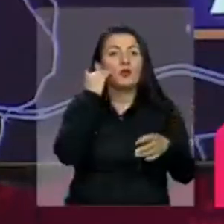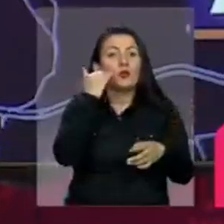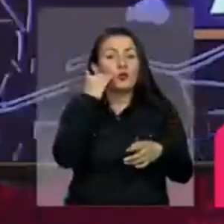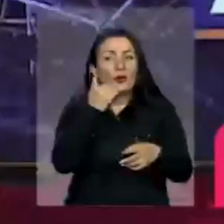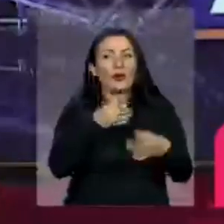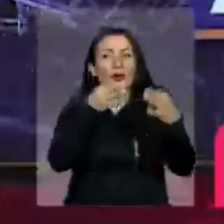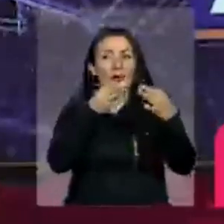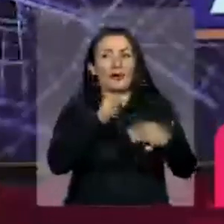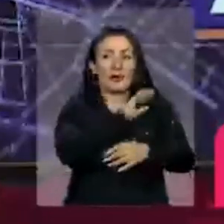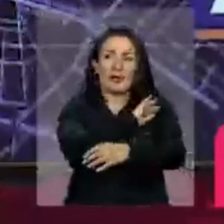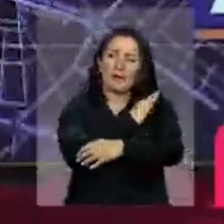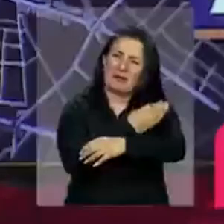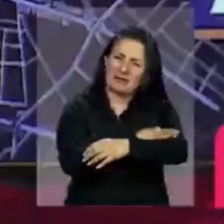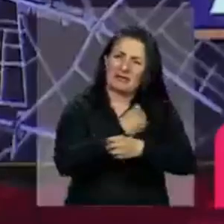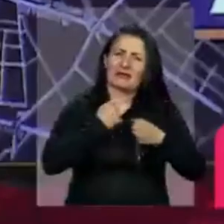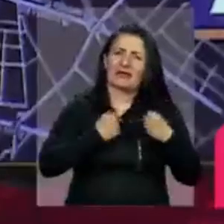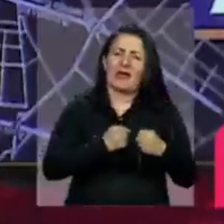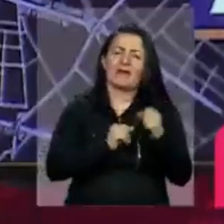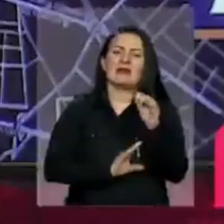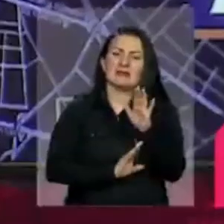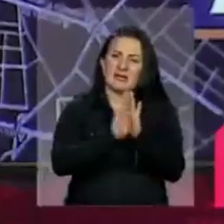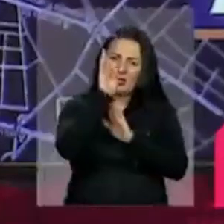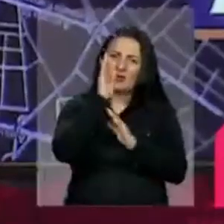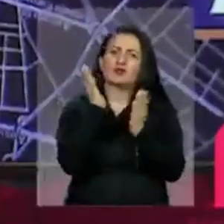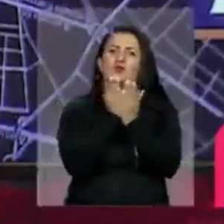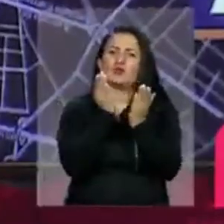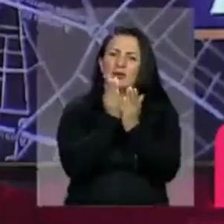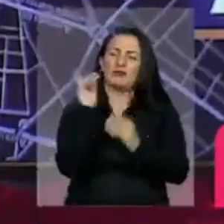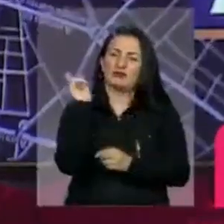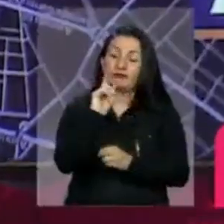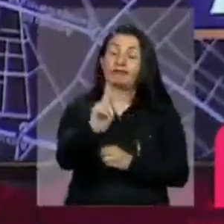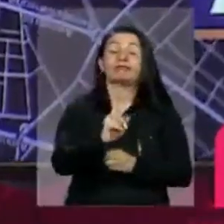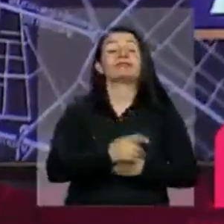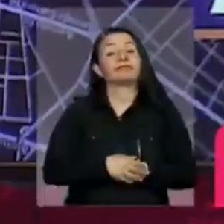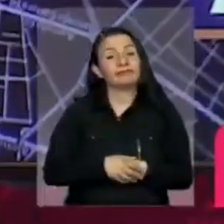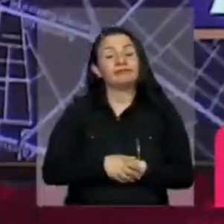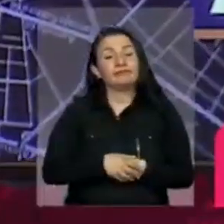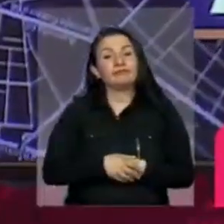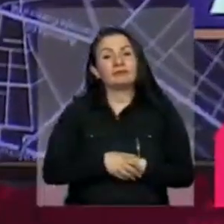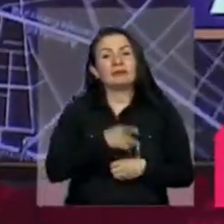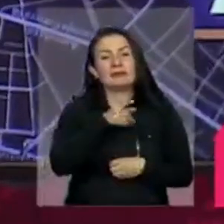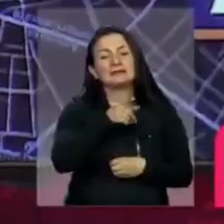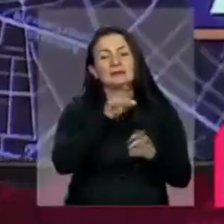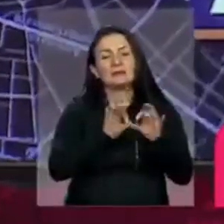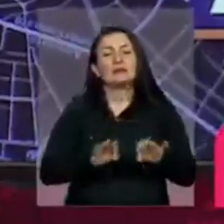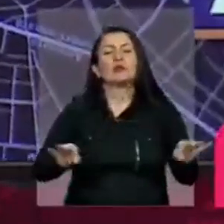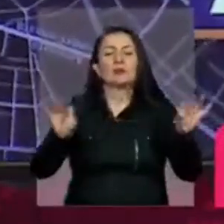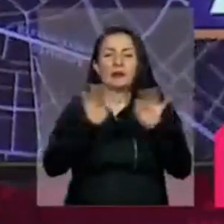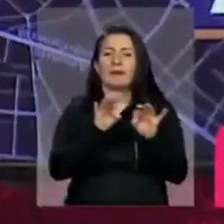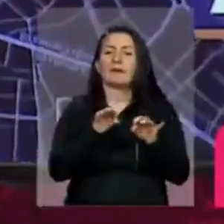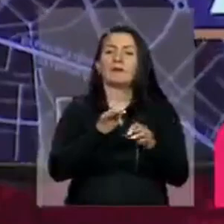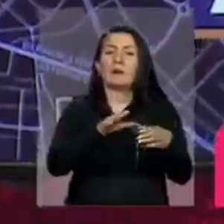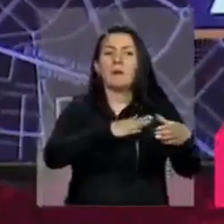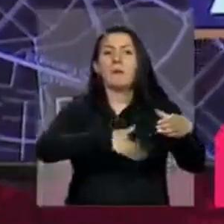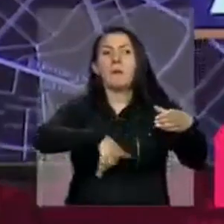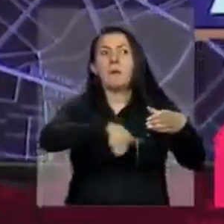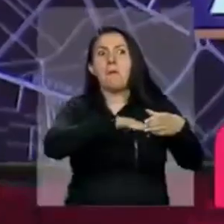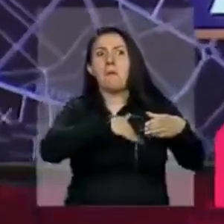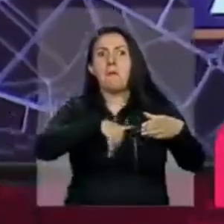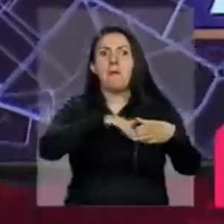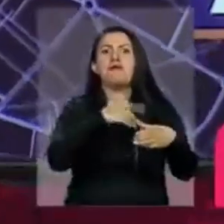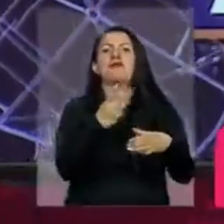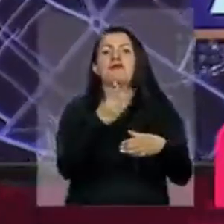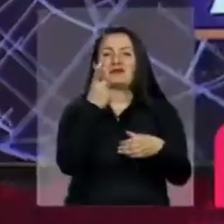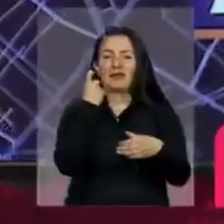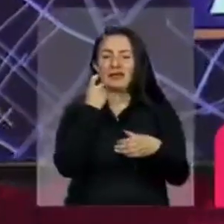mujer capacitada, desarrollada, estudiada y todo lo demás. Pero sí, ese creo que es uno de los mayores vacíos que tenemos